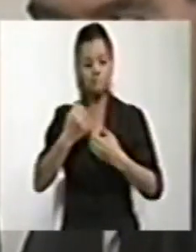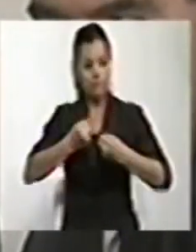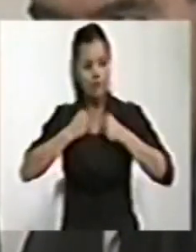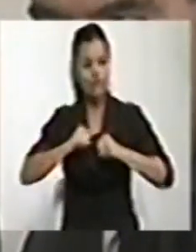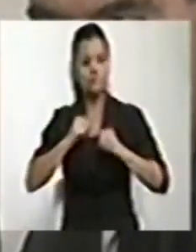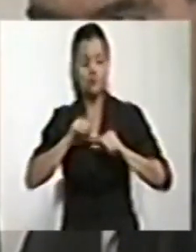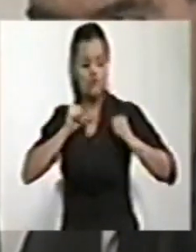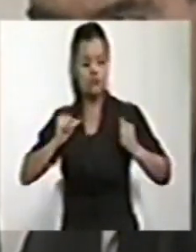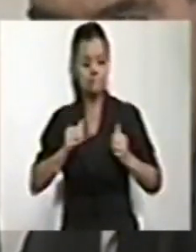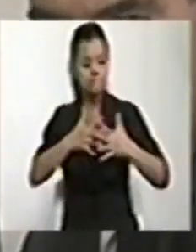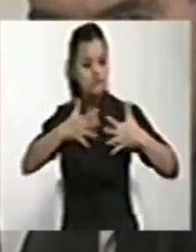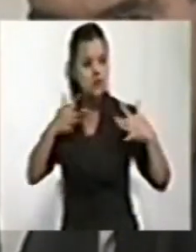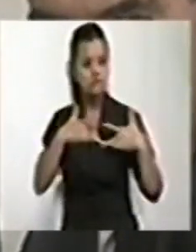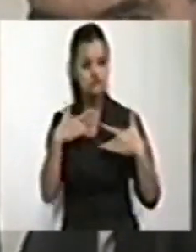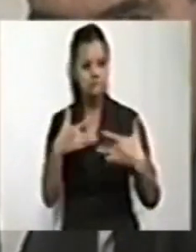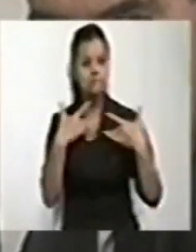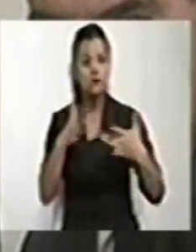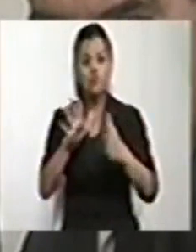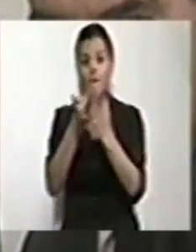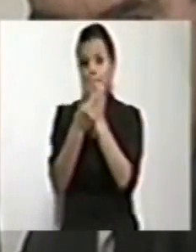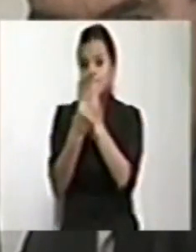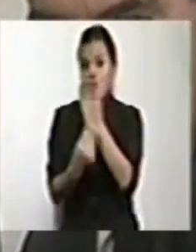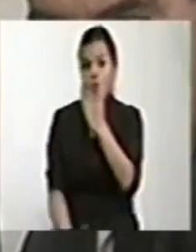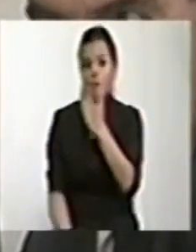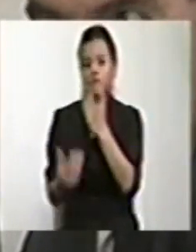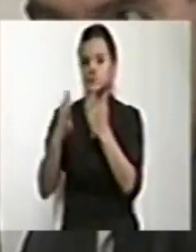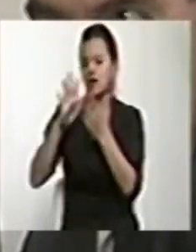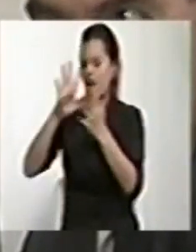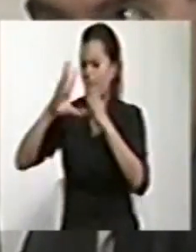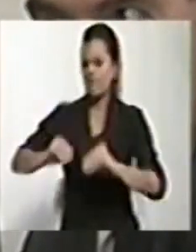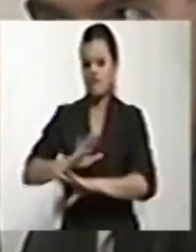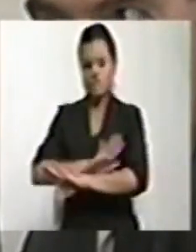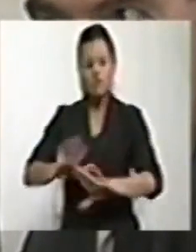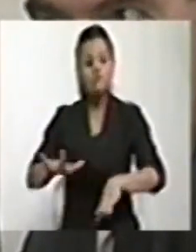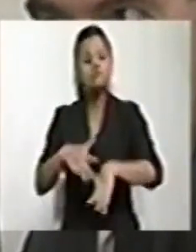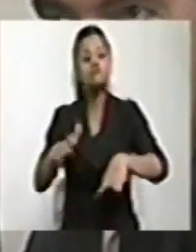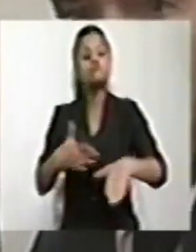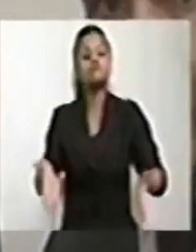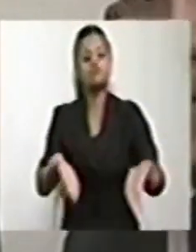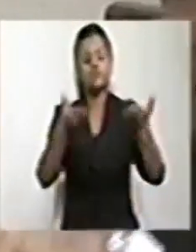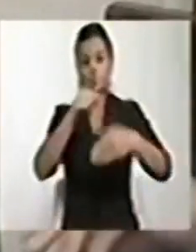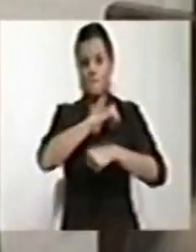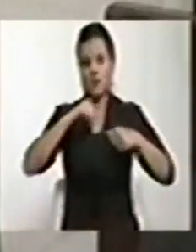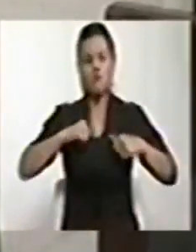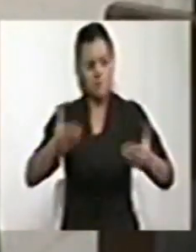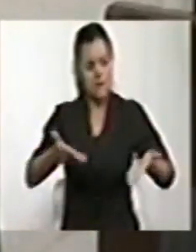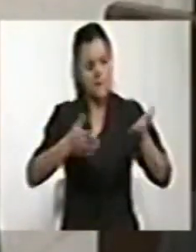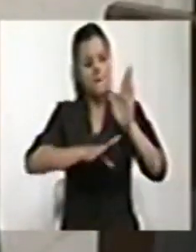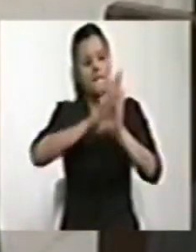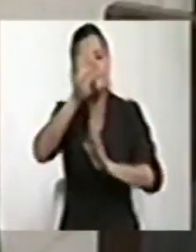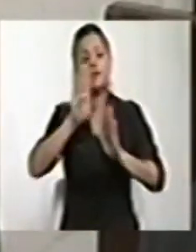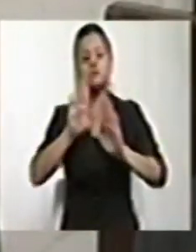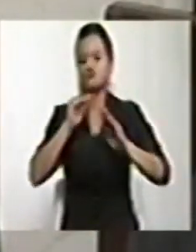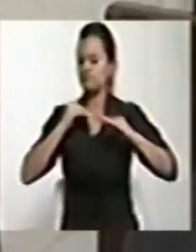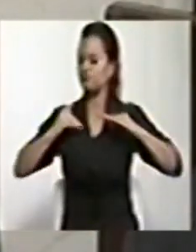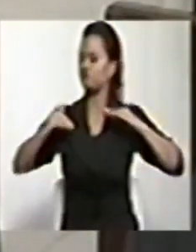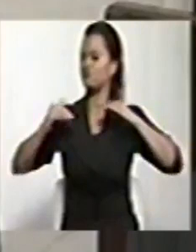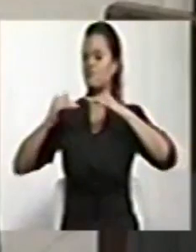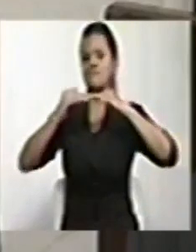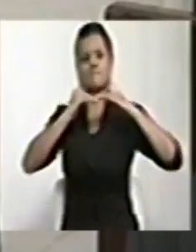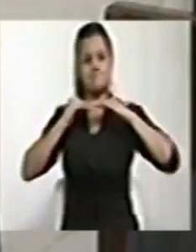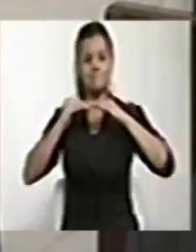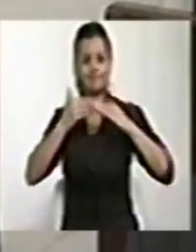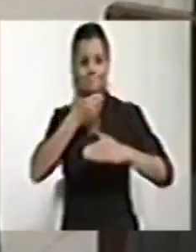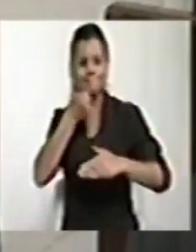generoso y grande para derrotar la pobreza, impulsar el sector privado y promover mayor equidad. El país necesita